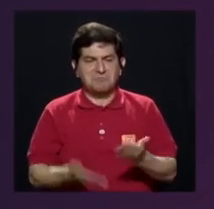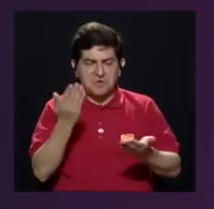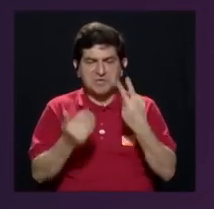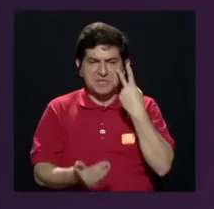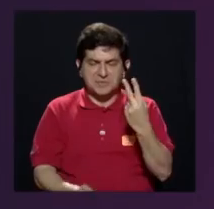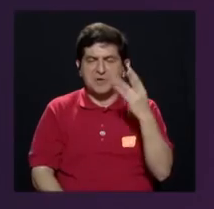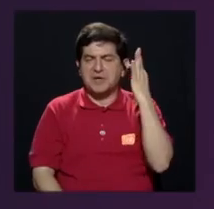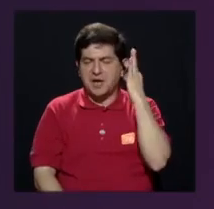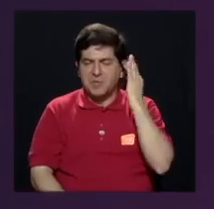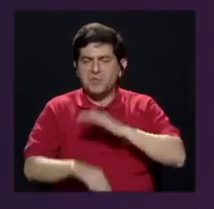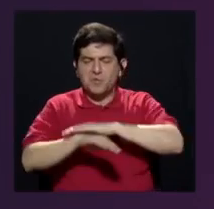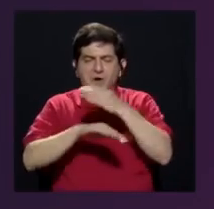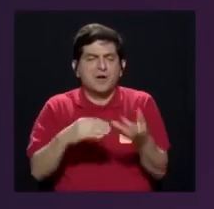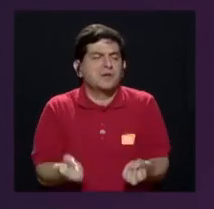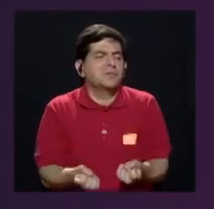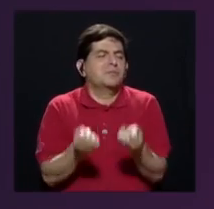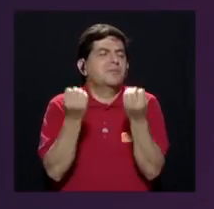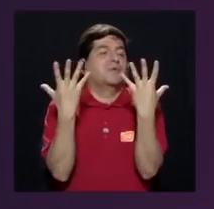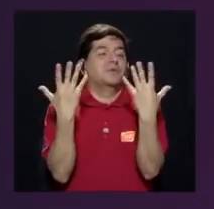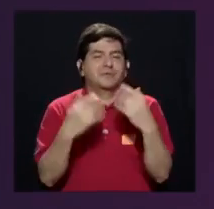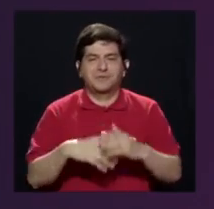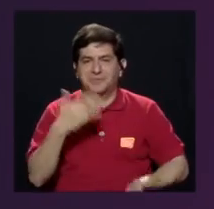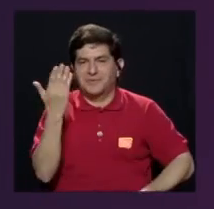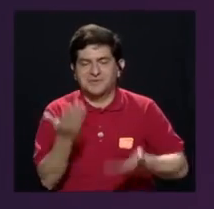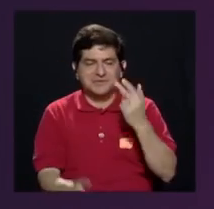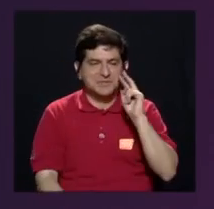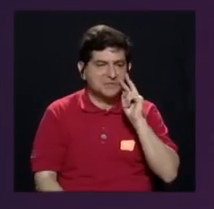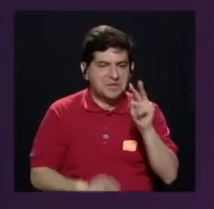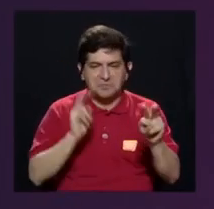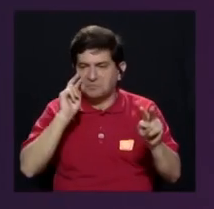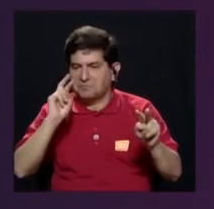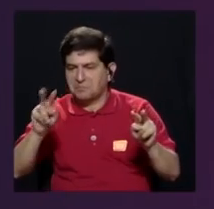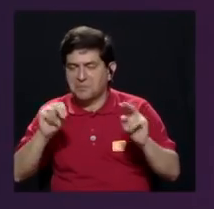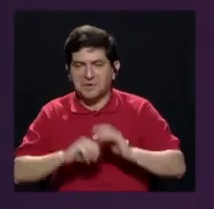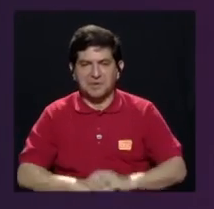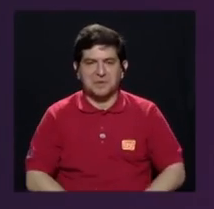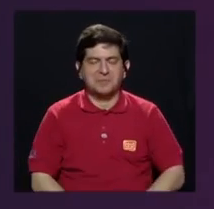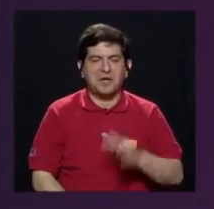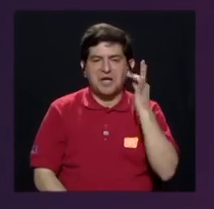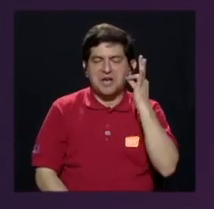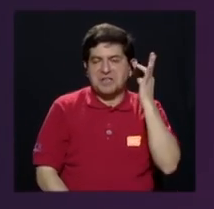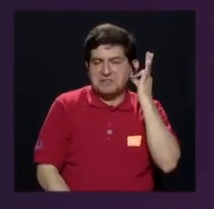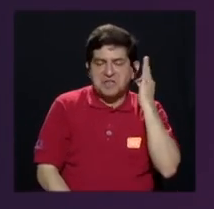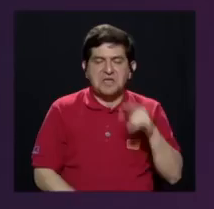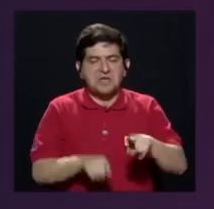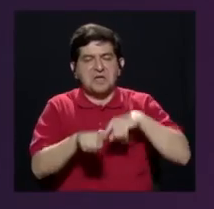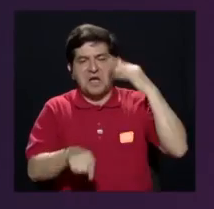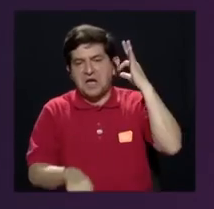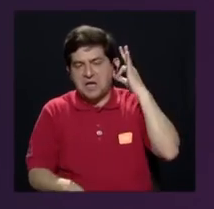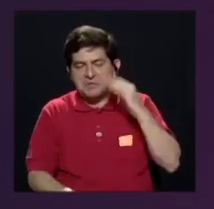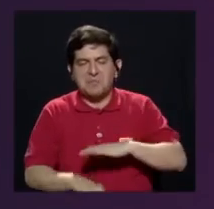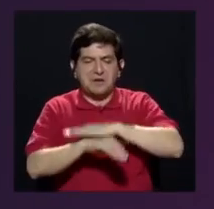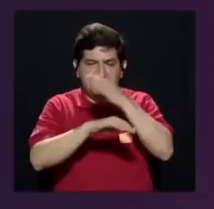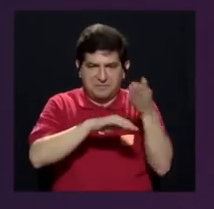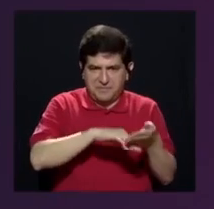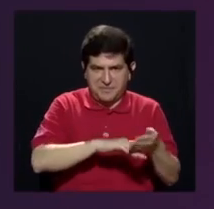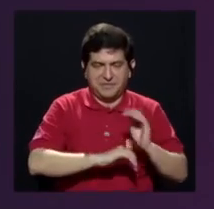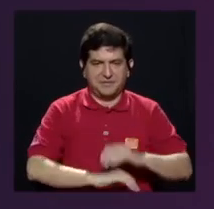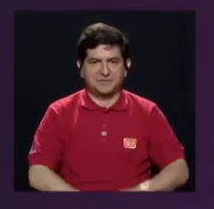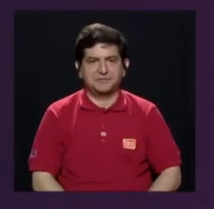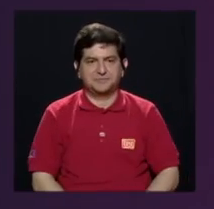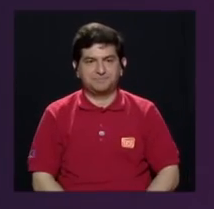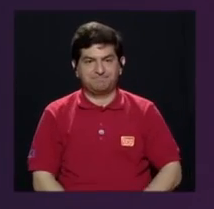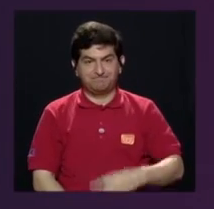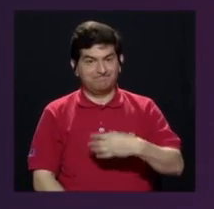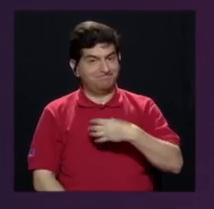muchas mujeres embarazadas aunque hemos estado viendo como una tía una hermana o alguien se embarazo el